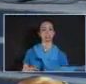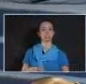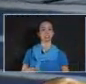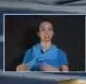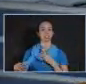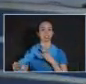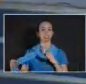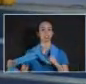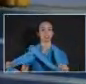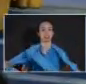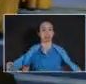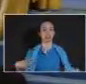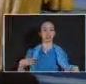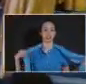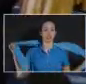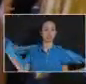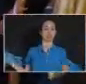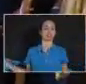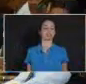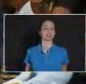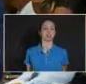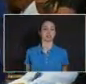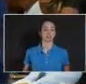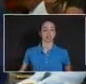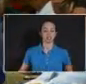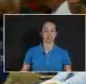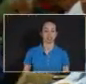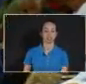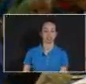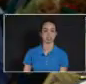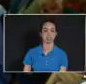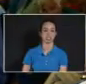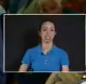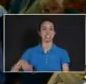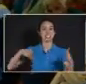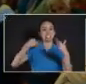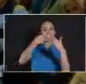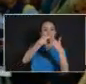ya llegando por el norte, ya llegando al Polo Norte,